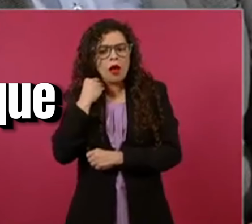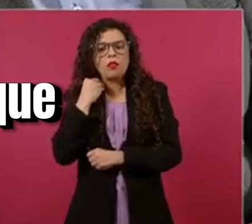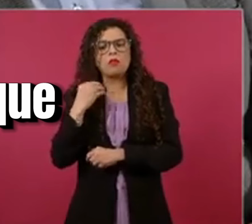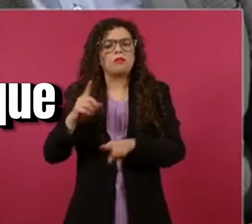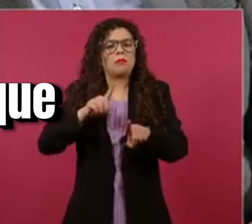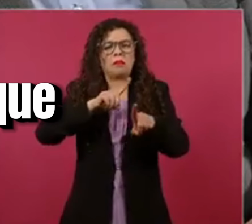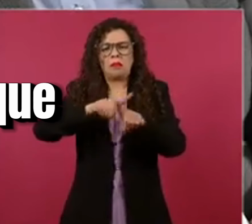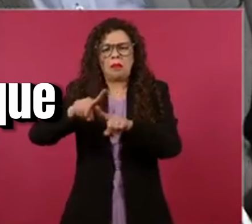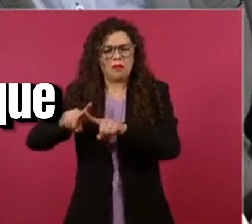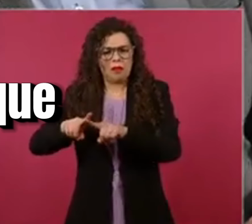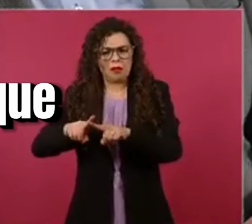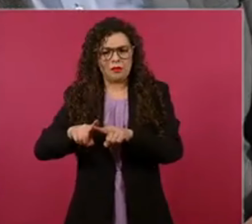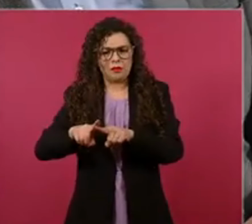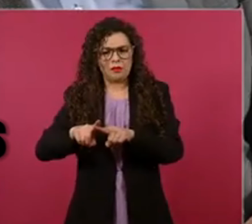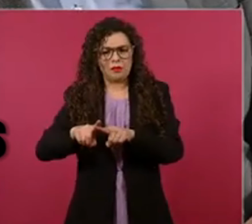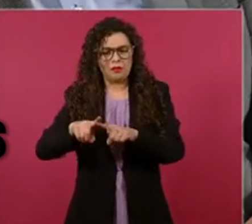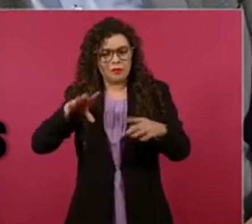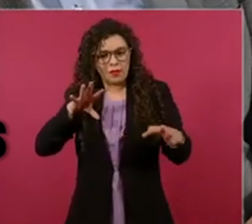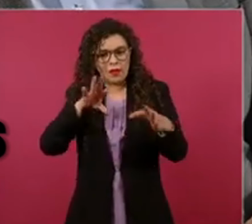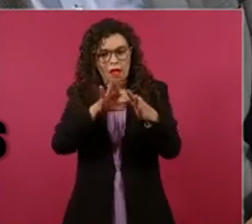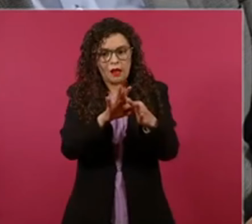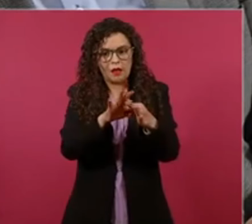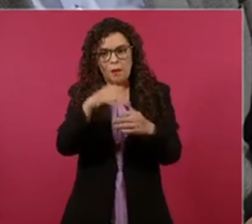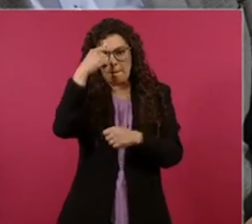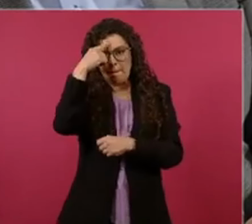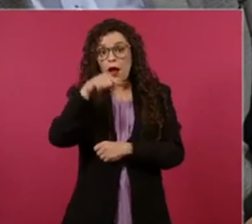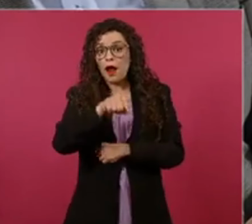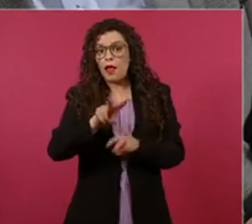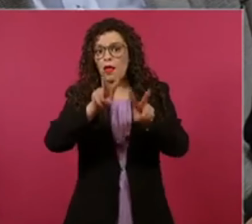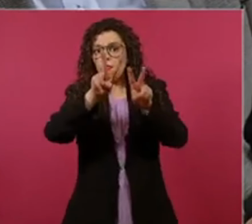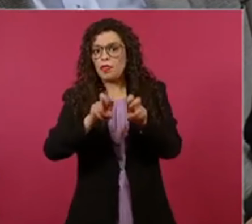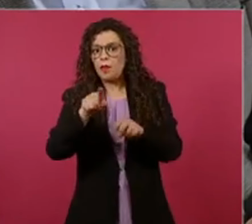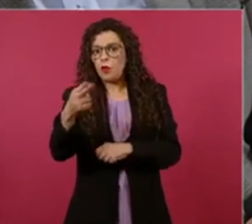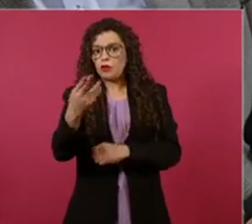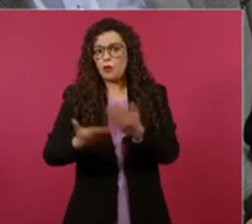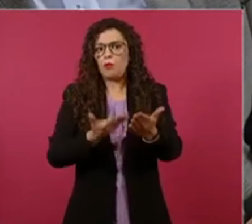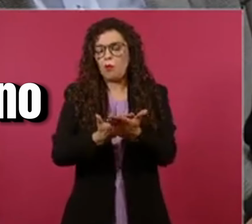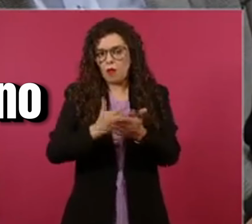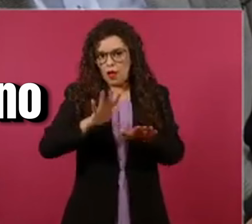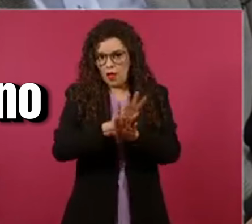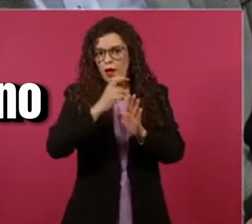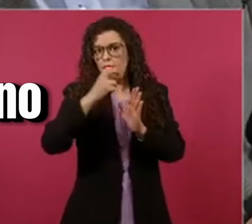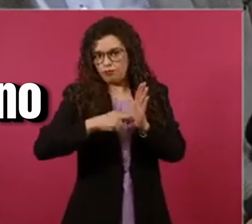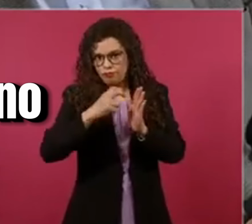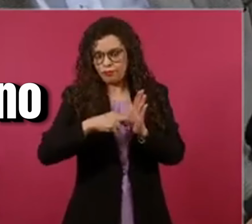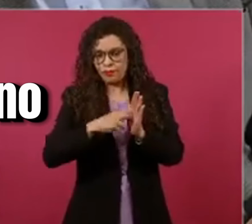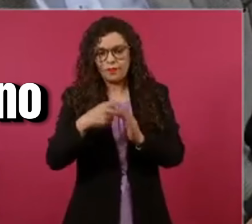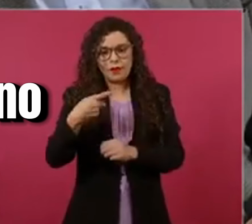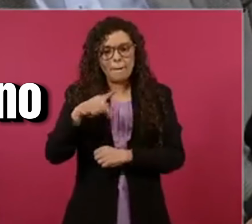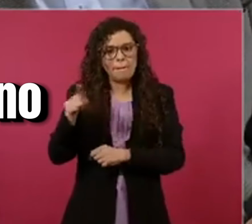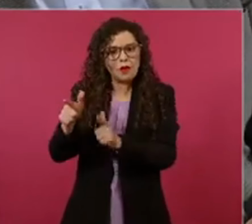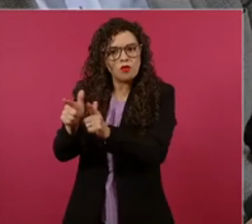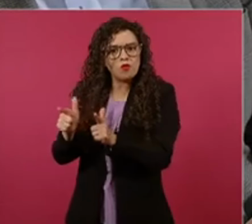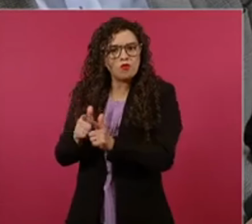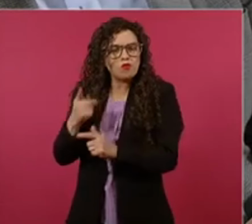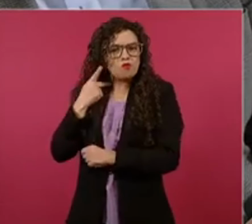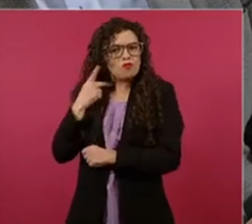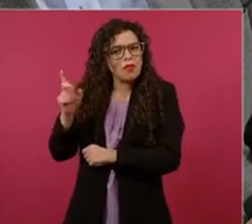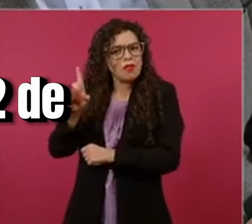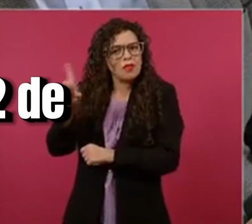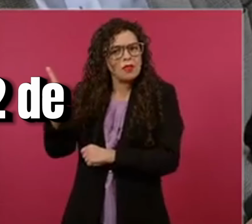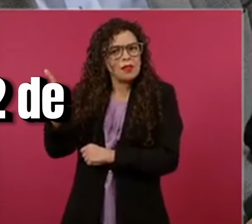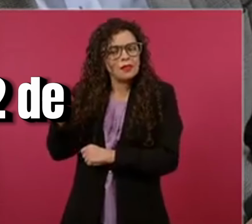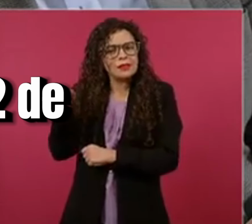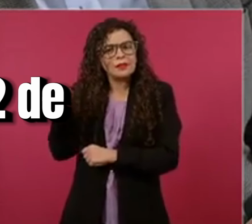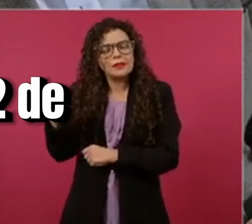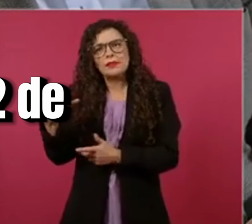bueno, todo lo que tenga que ver precisamente con estas reformas. Sin embargo, del lado de pues el bloque opositor, que todavía no asimila pues ahora